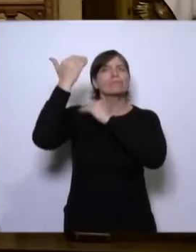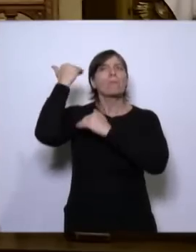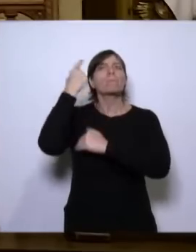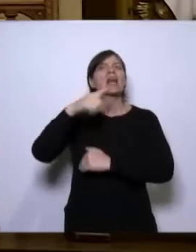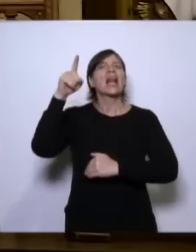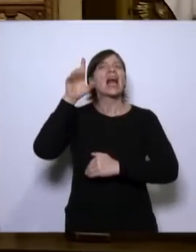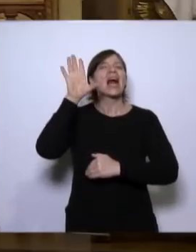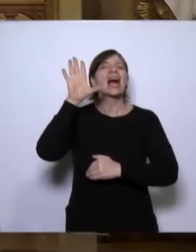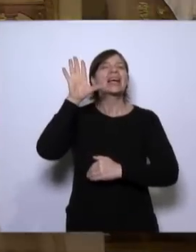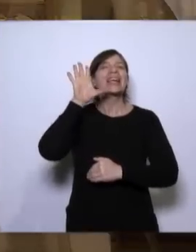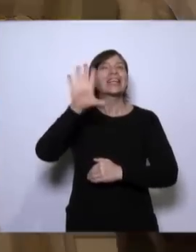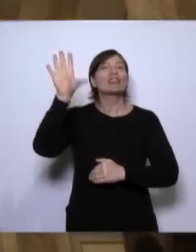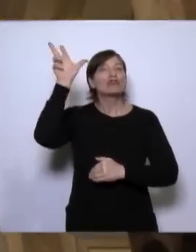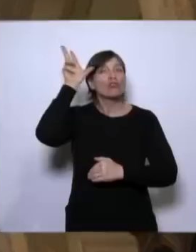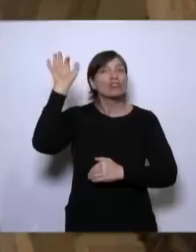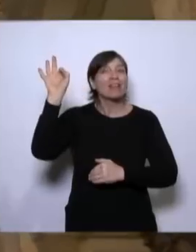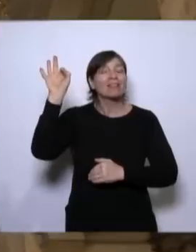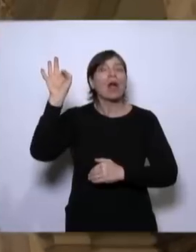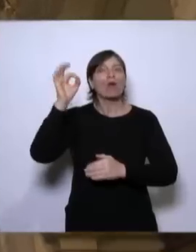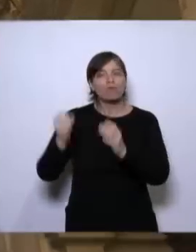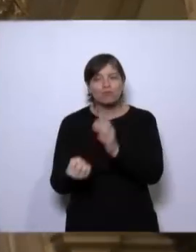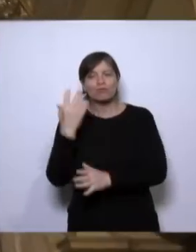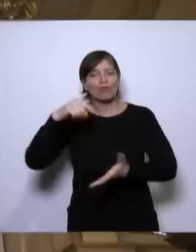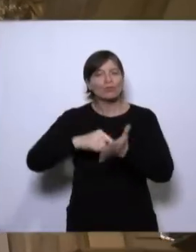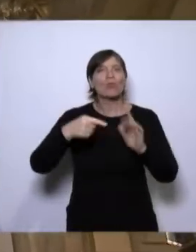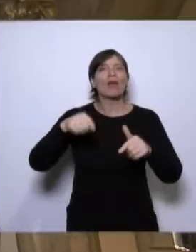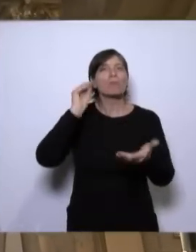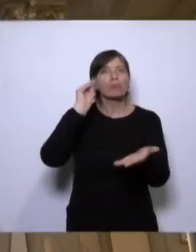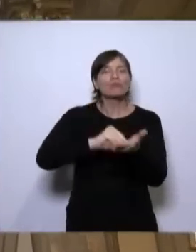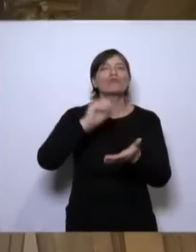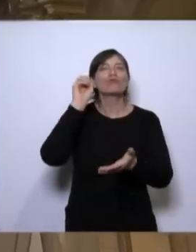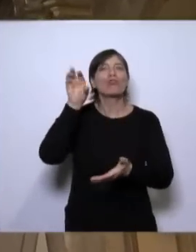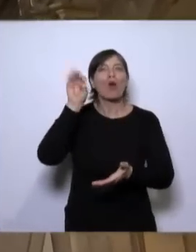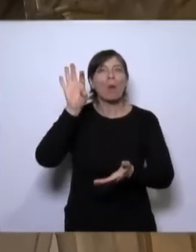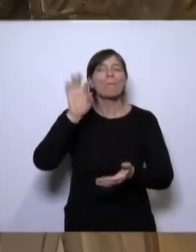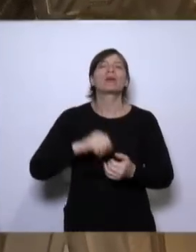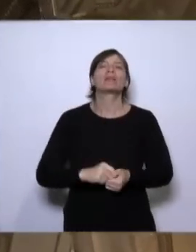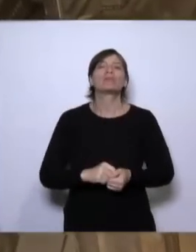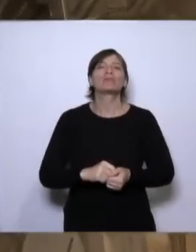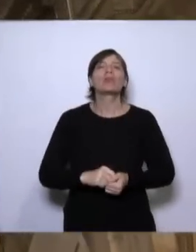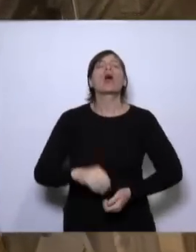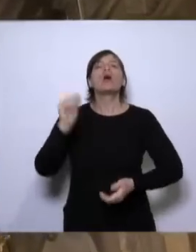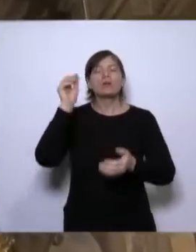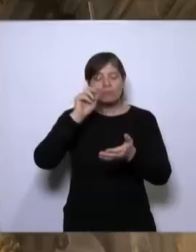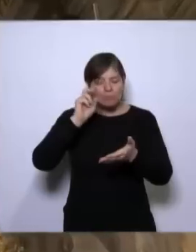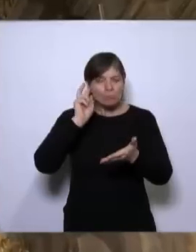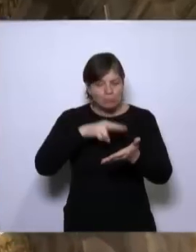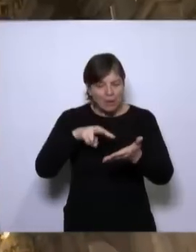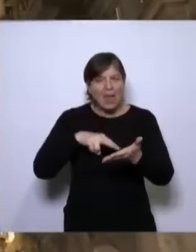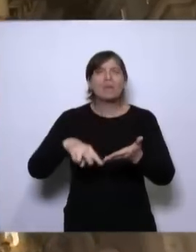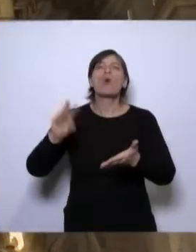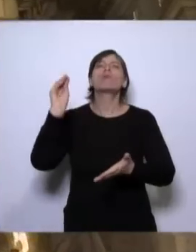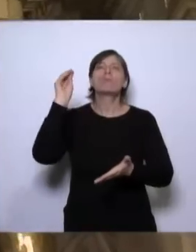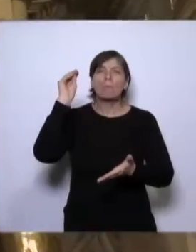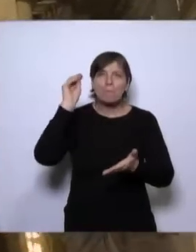de 1580, cuando fundó la ciudad. Fundo en el dicho asiento y